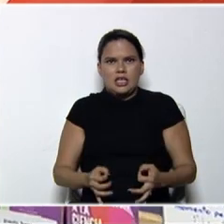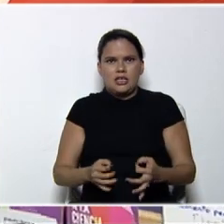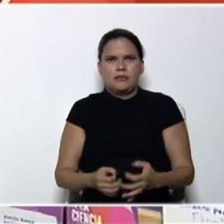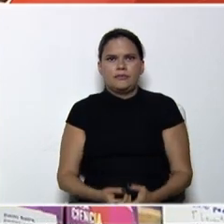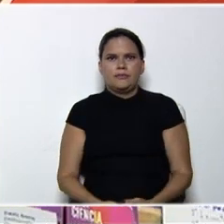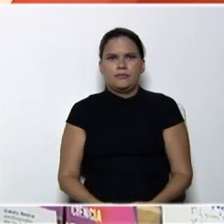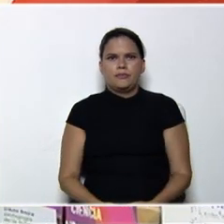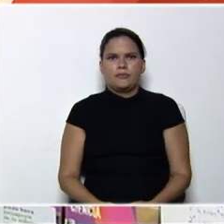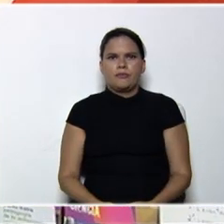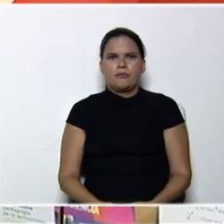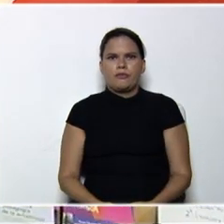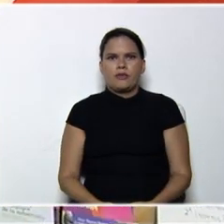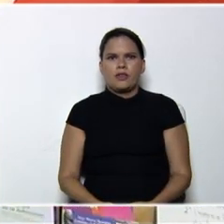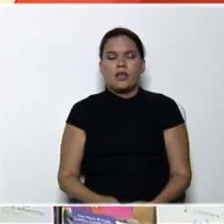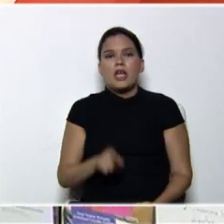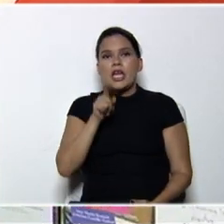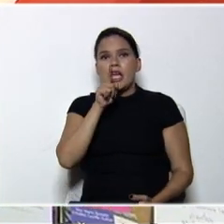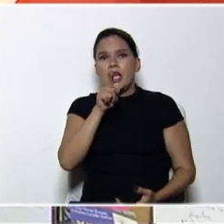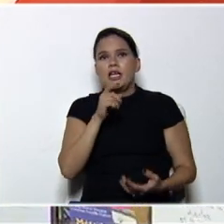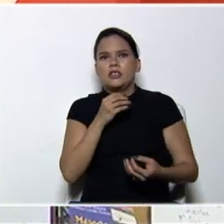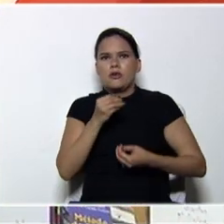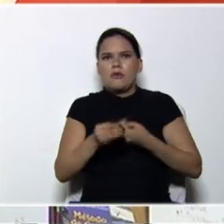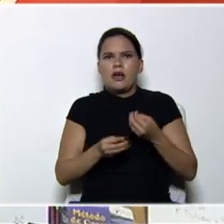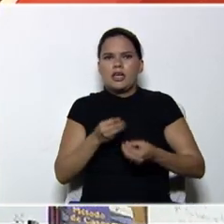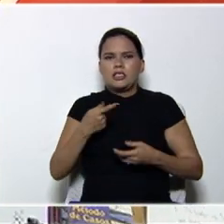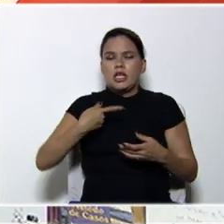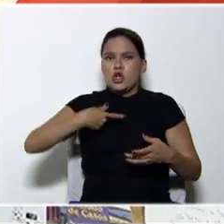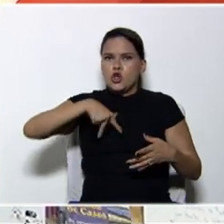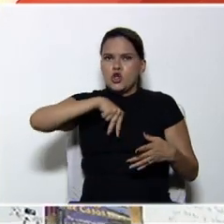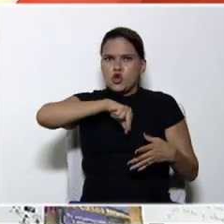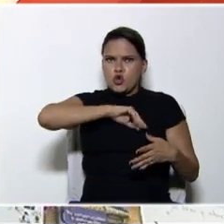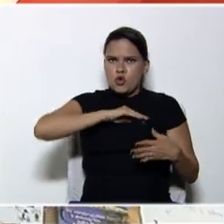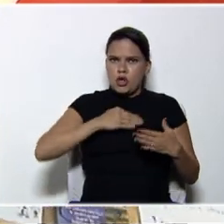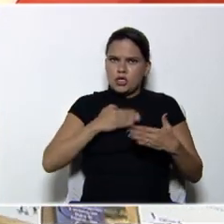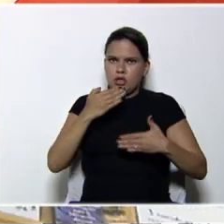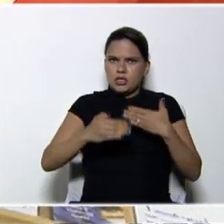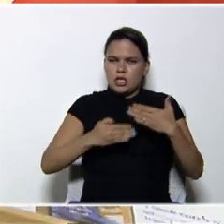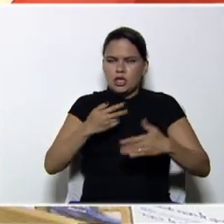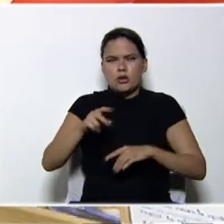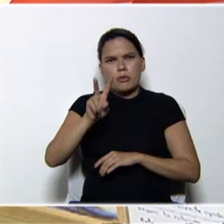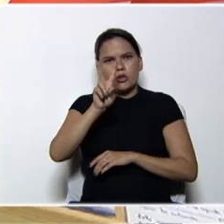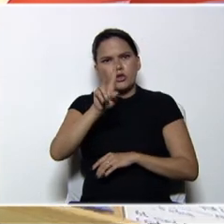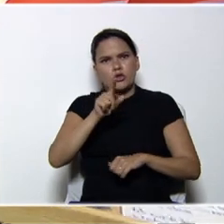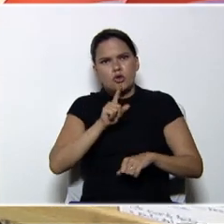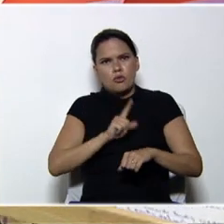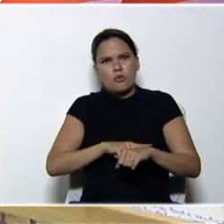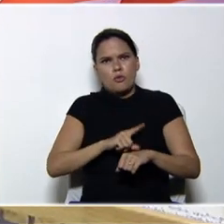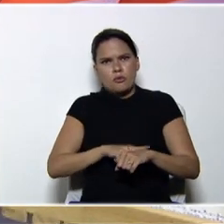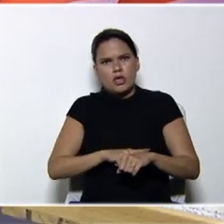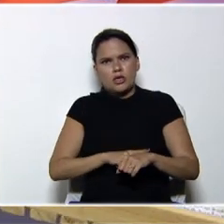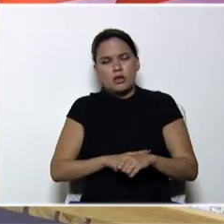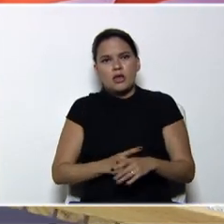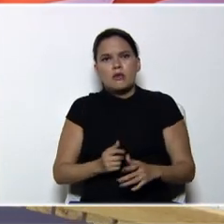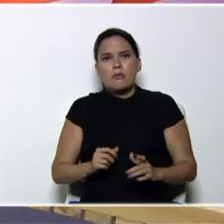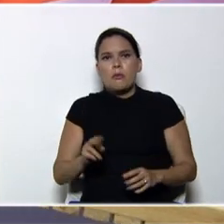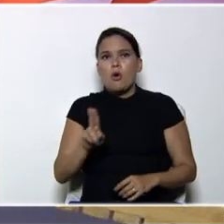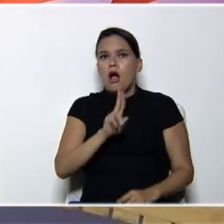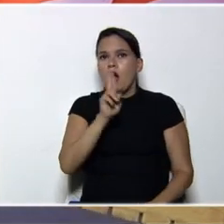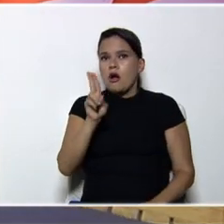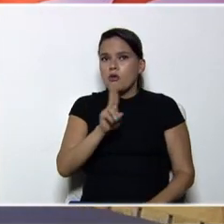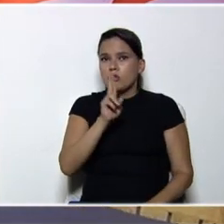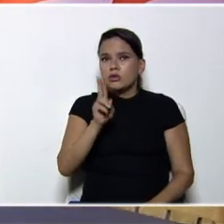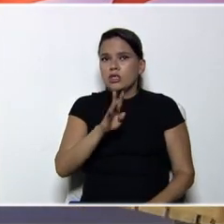¿sí? Entonces, eso van a ser nuestro desarrollo para este segundo momento pedagógico y vamos a utilizar